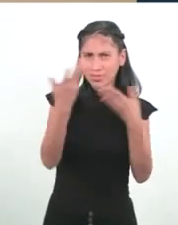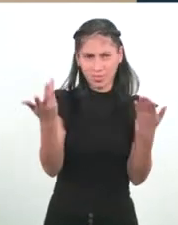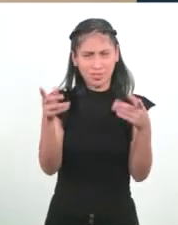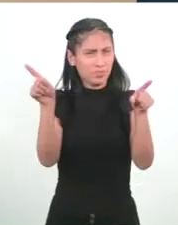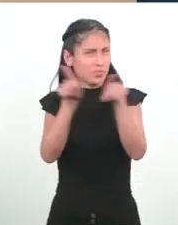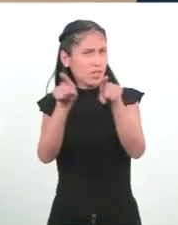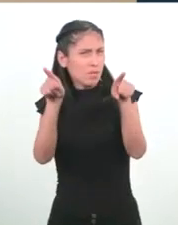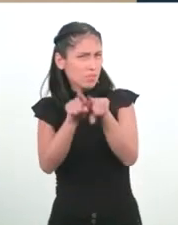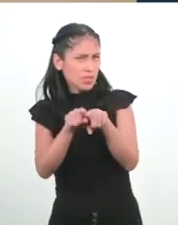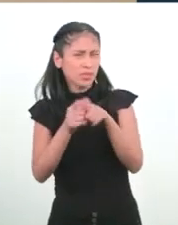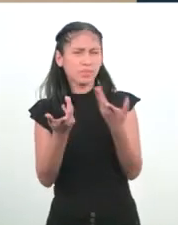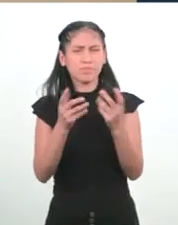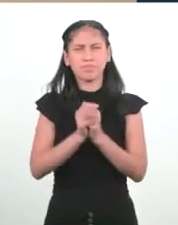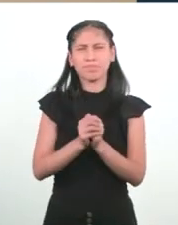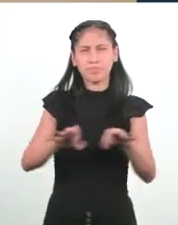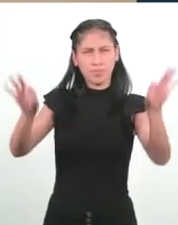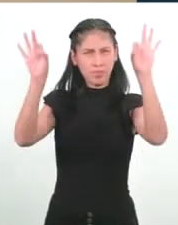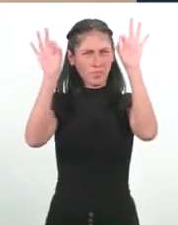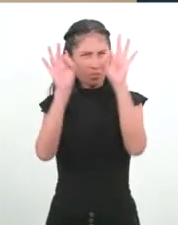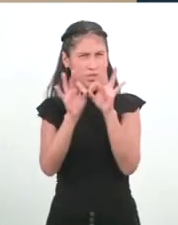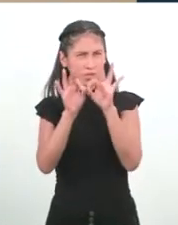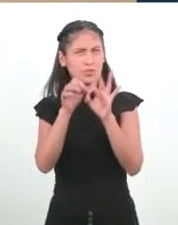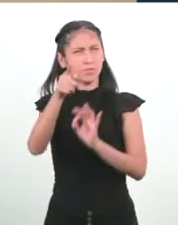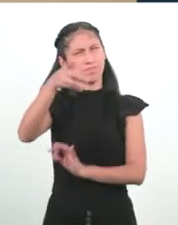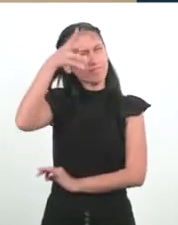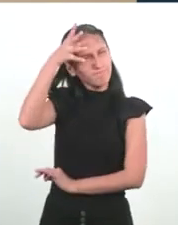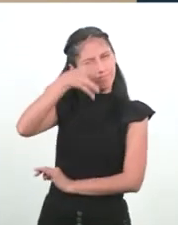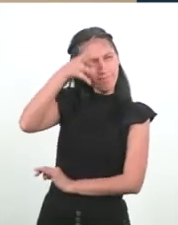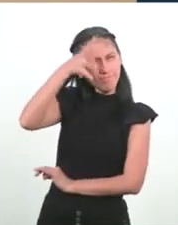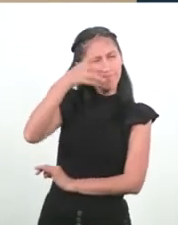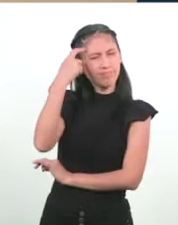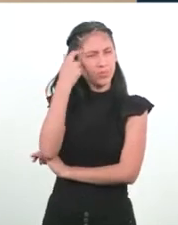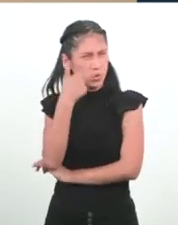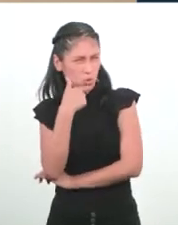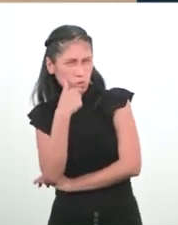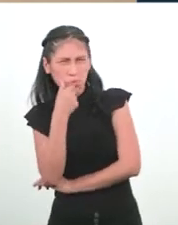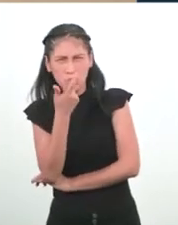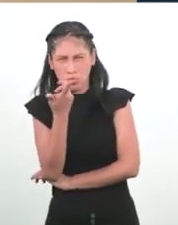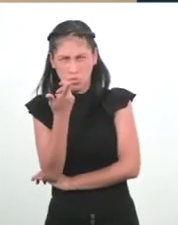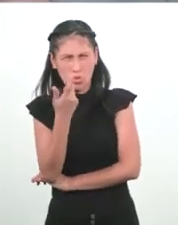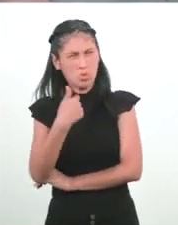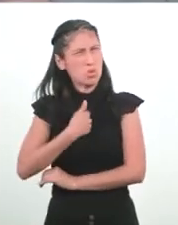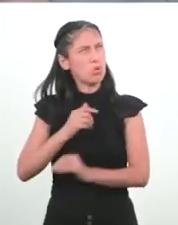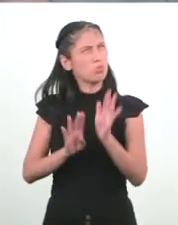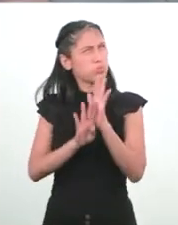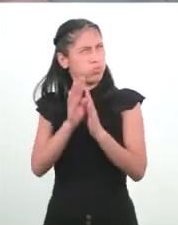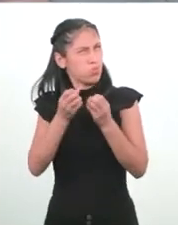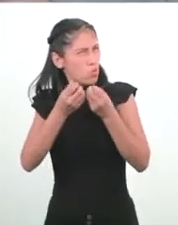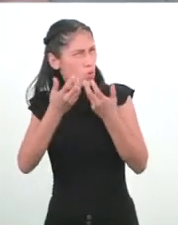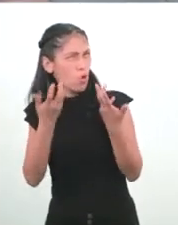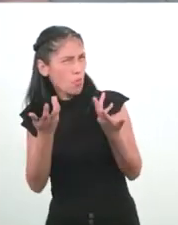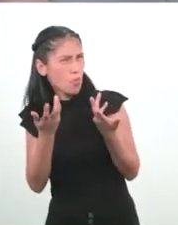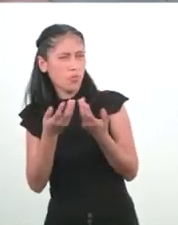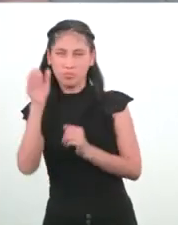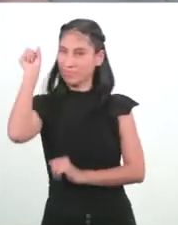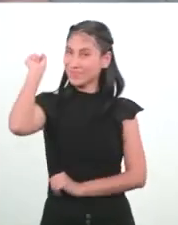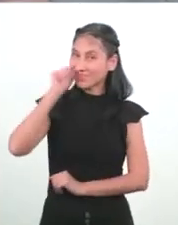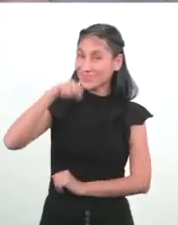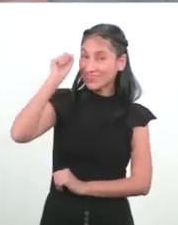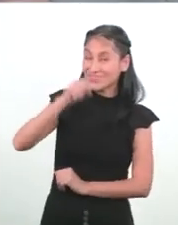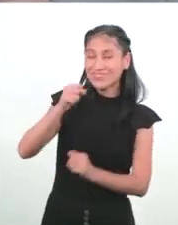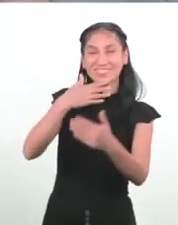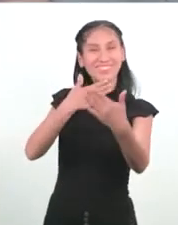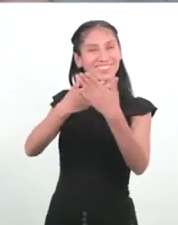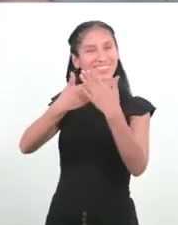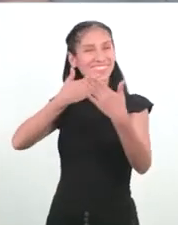todo. Es importante hacer evaluaciones continuas para ver en qué podemos mejorar. ¡Es cierto!